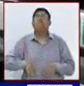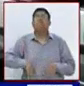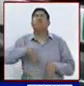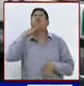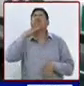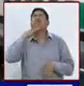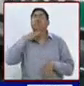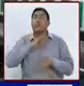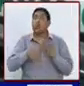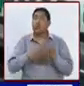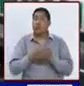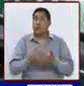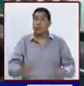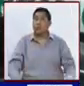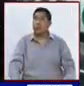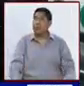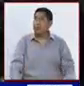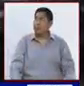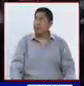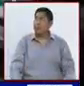colapsó.